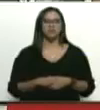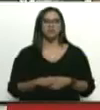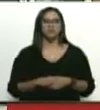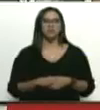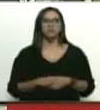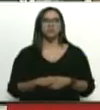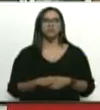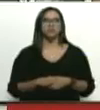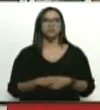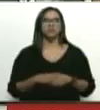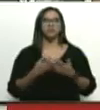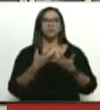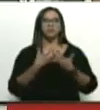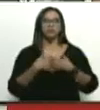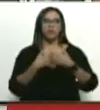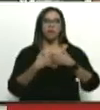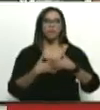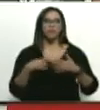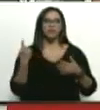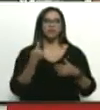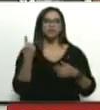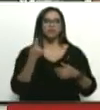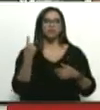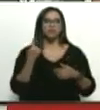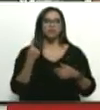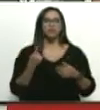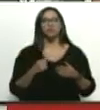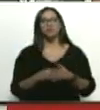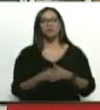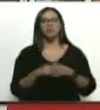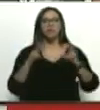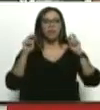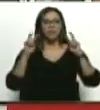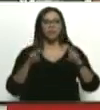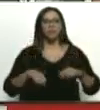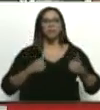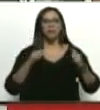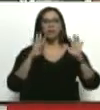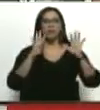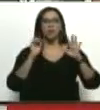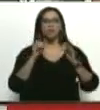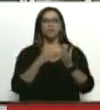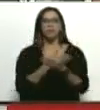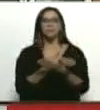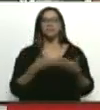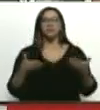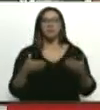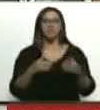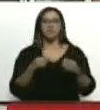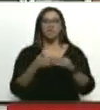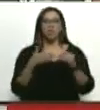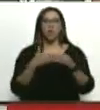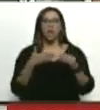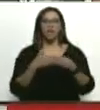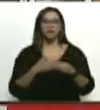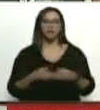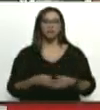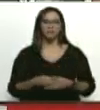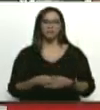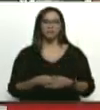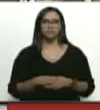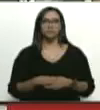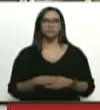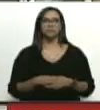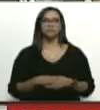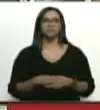Una empresa, solo una empresa, que está en las investigaciones, más de 90 millones de dólares en pintura. ¿Cómo?